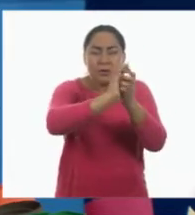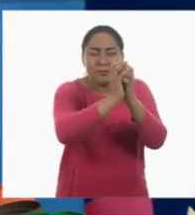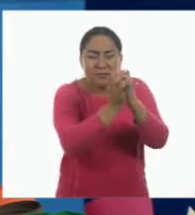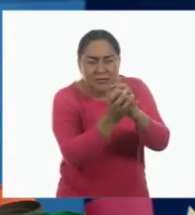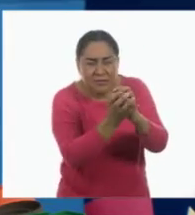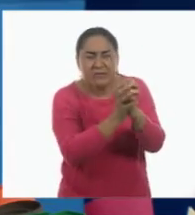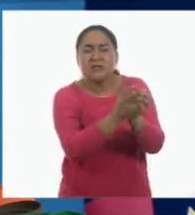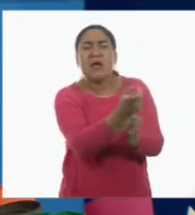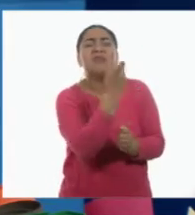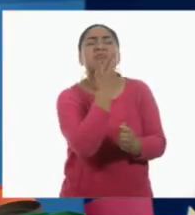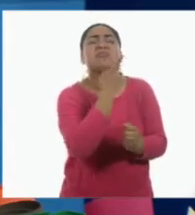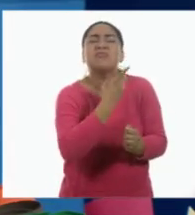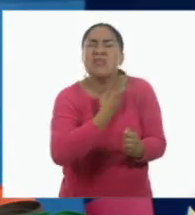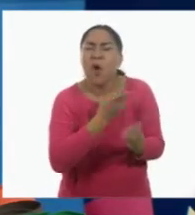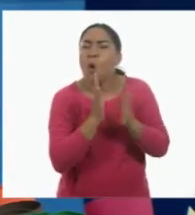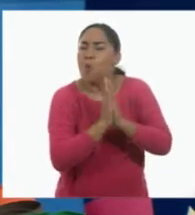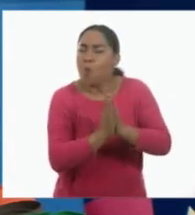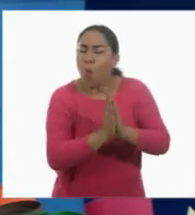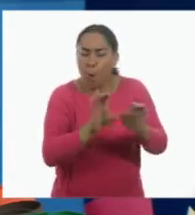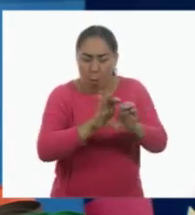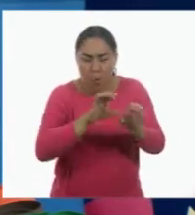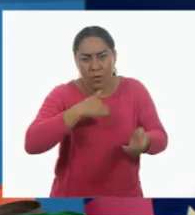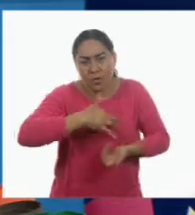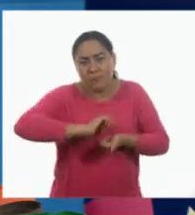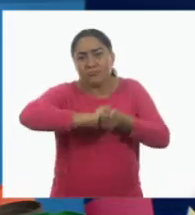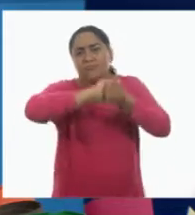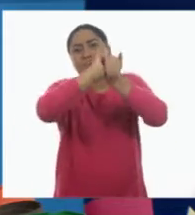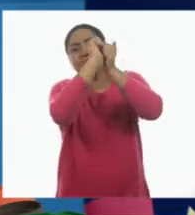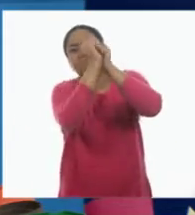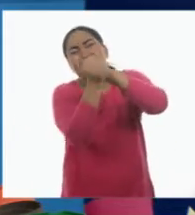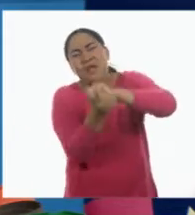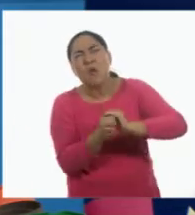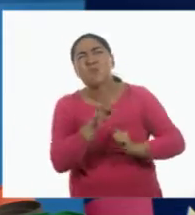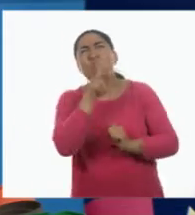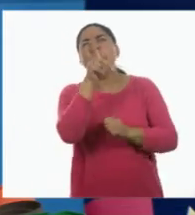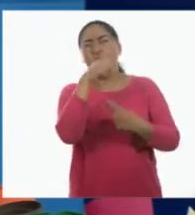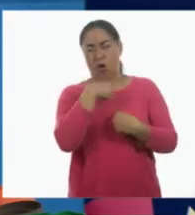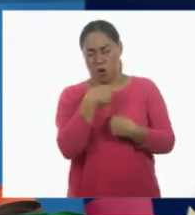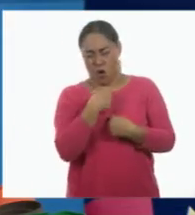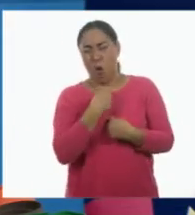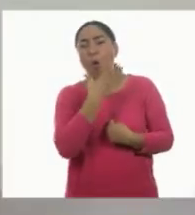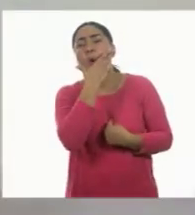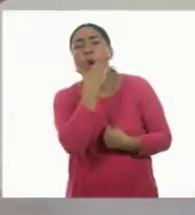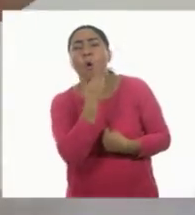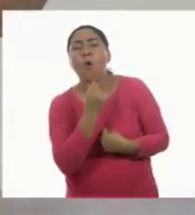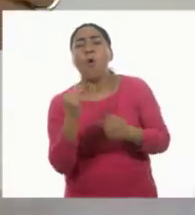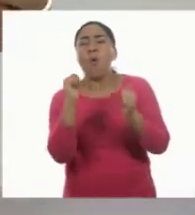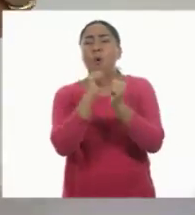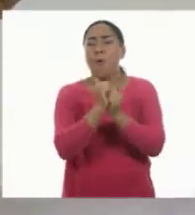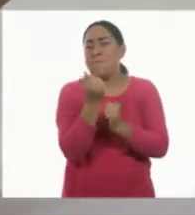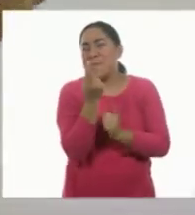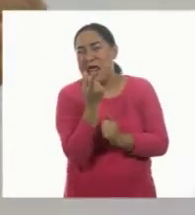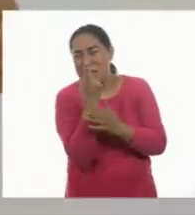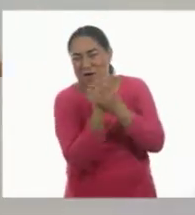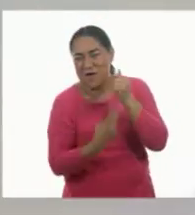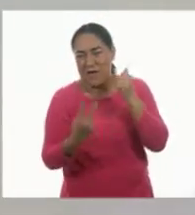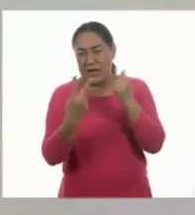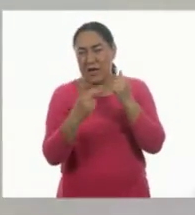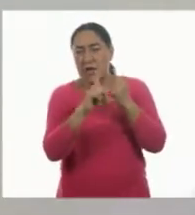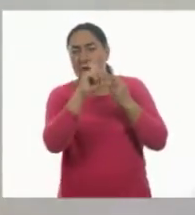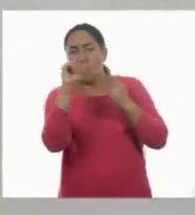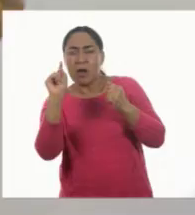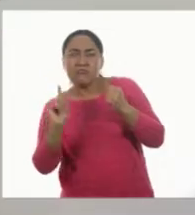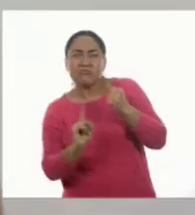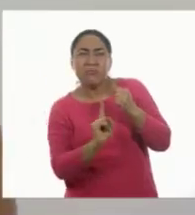dijera cómo convertirse en un hombre perro. Y se enfrentó con la lluvia